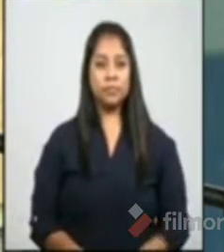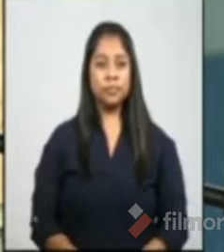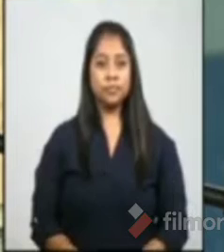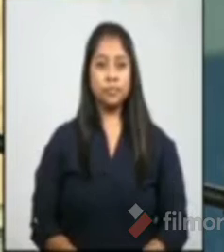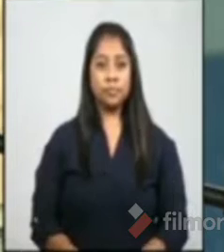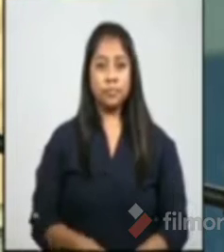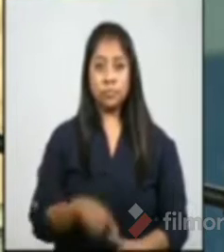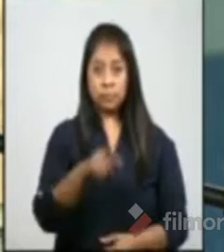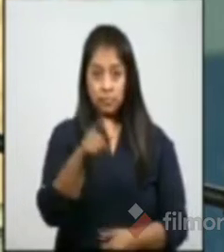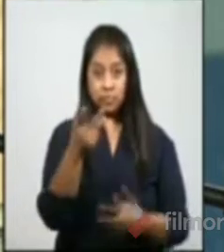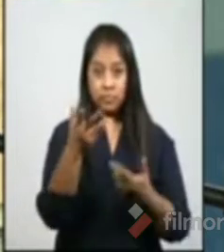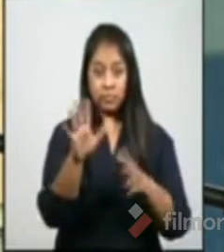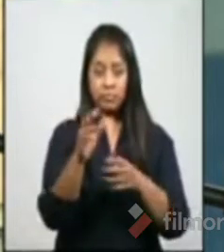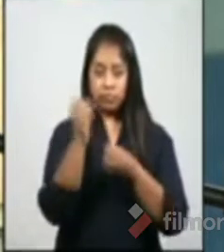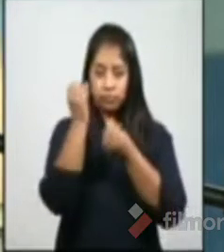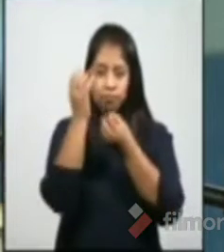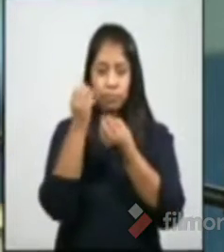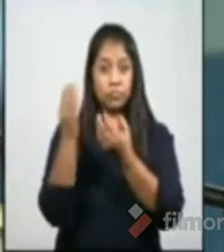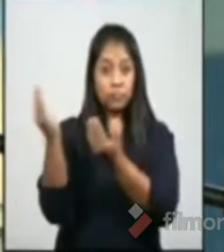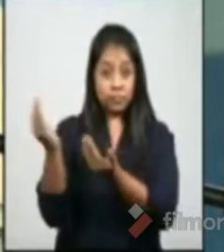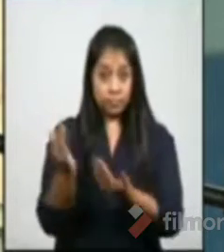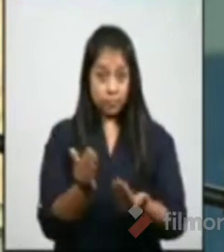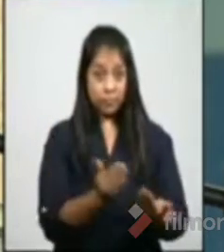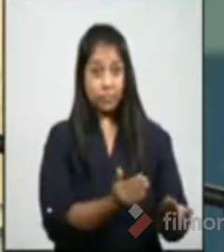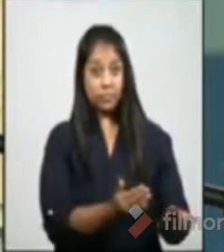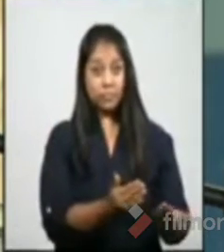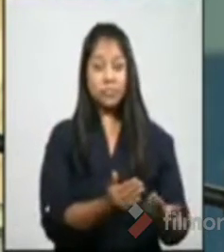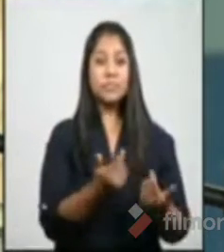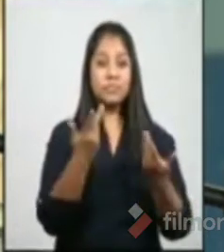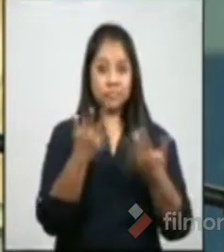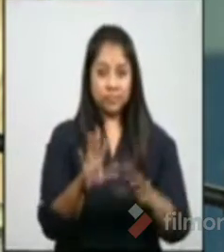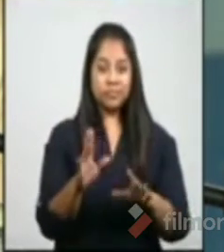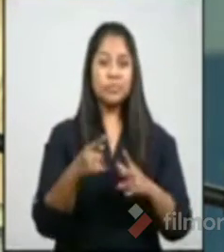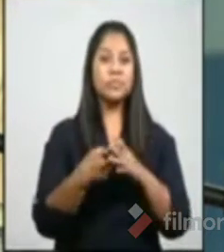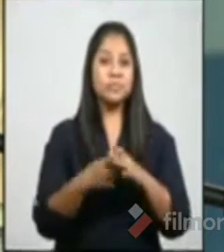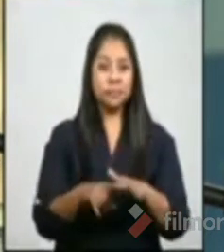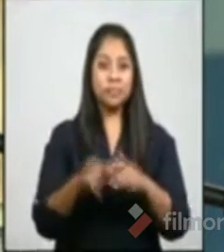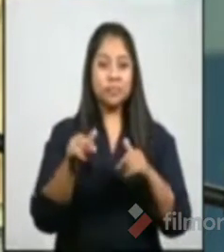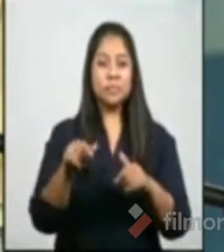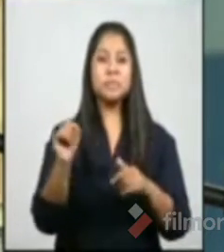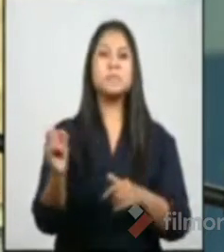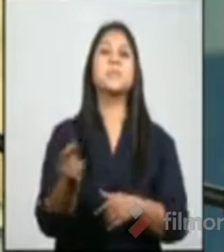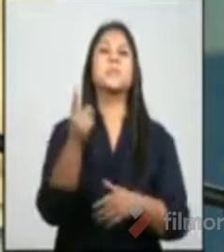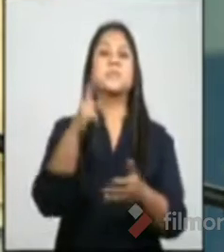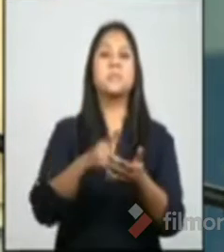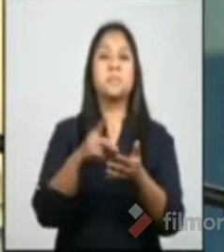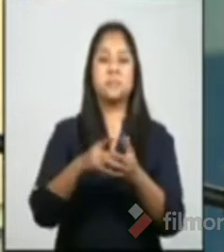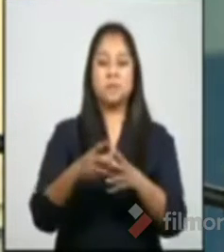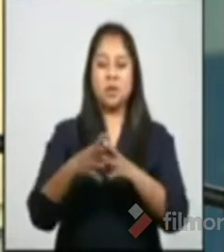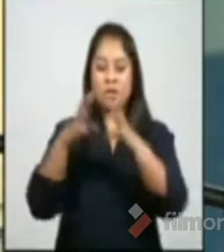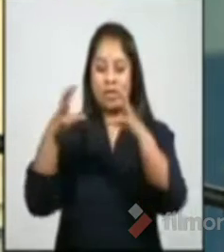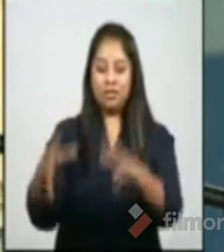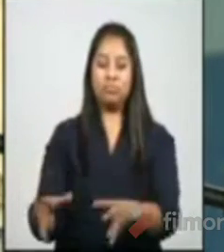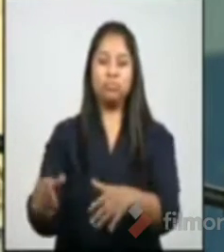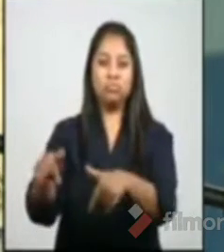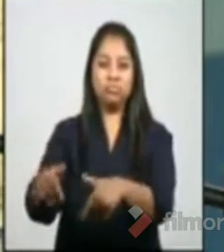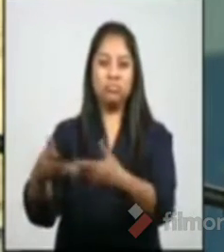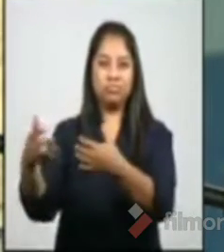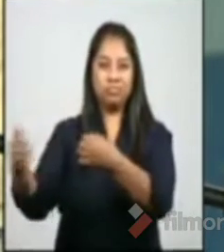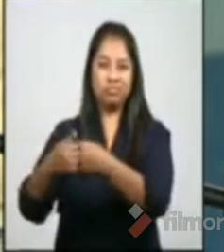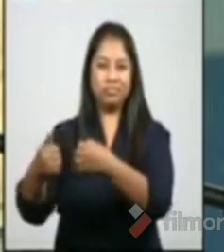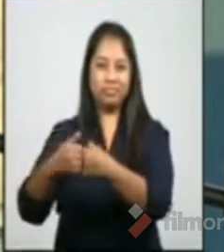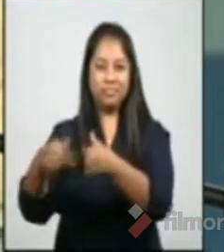así como le dimos la bienvenida cuando vino a inaugurar, a poner la primera piedra, le estamos dando la